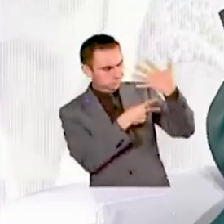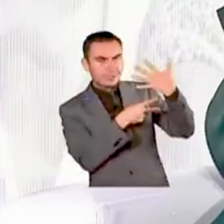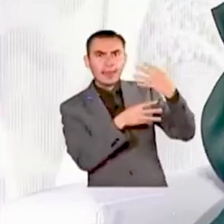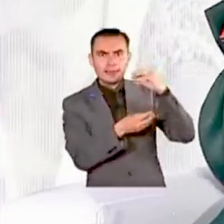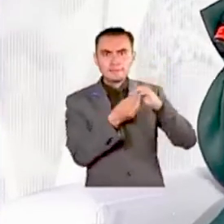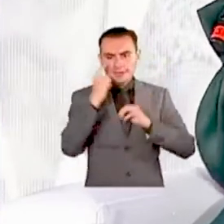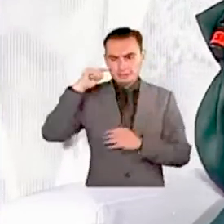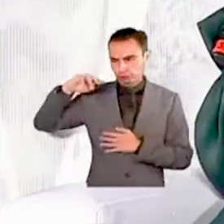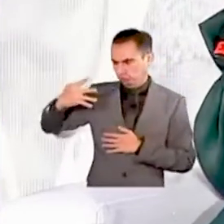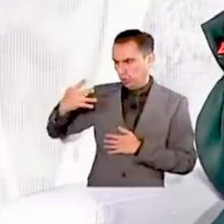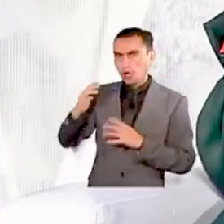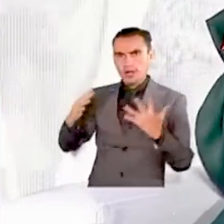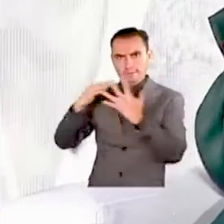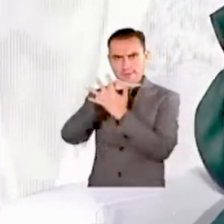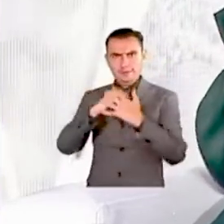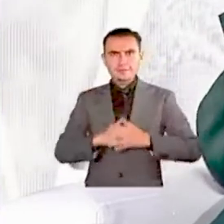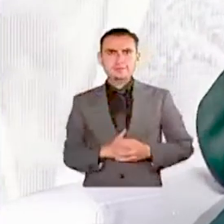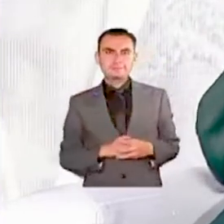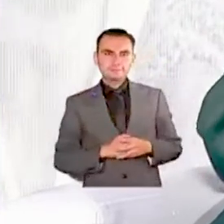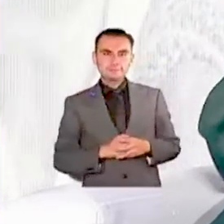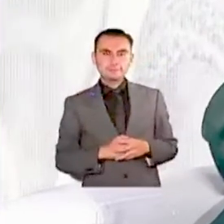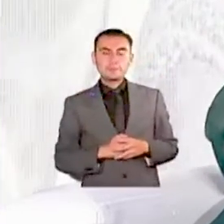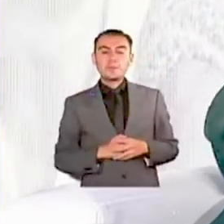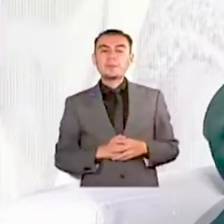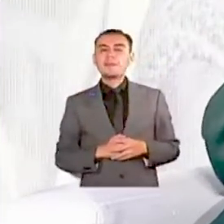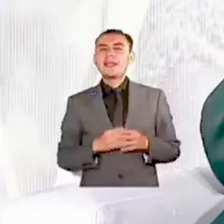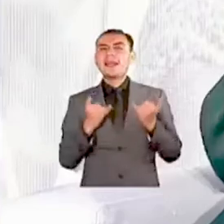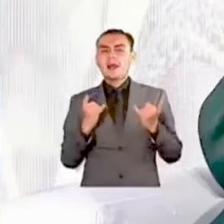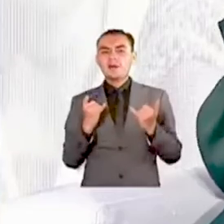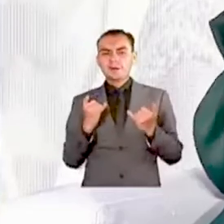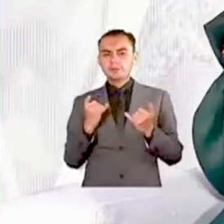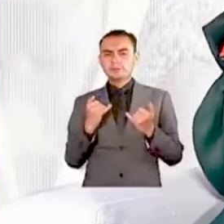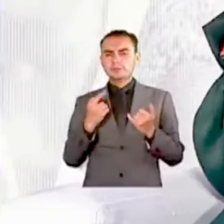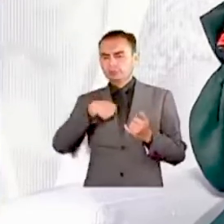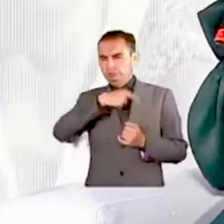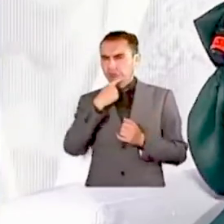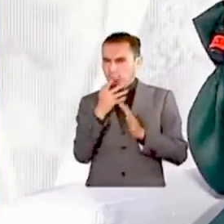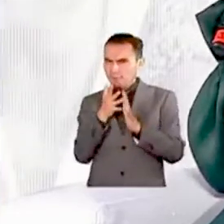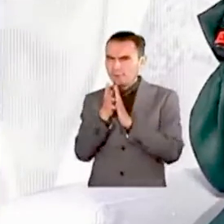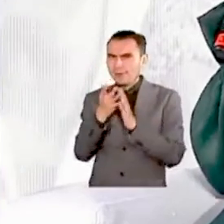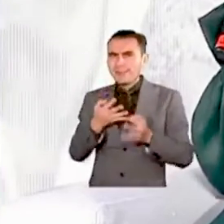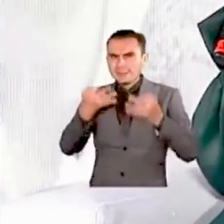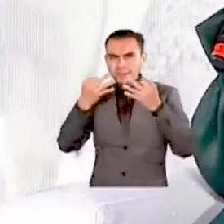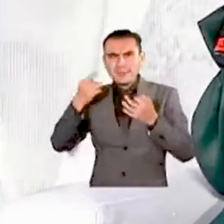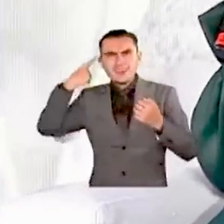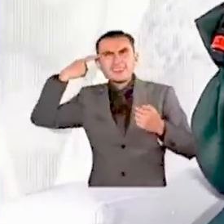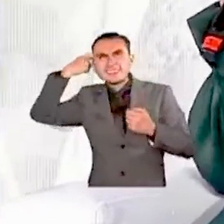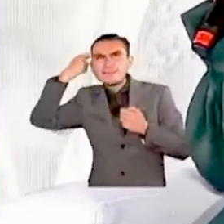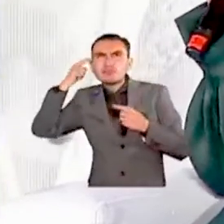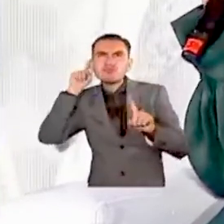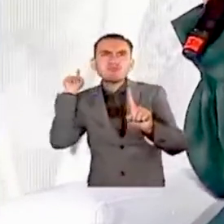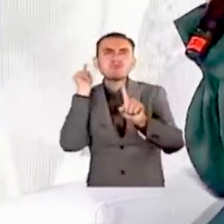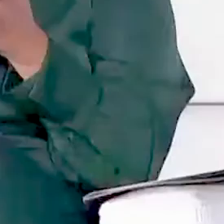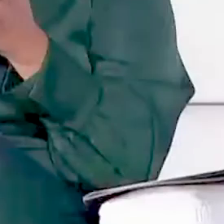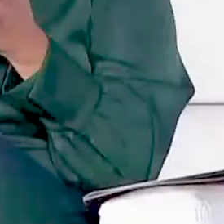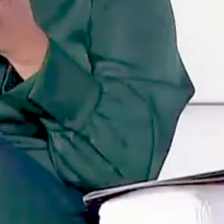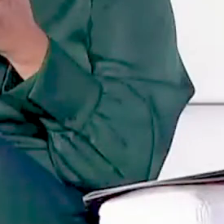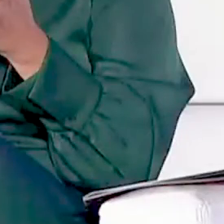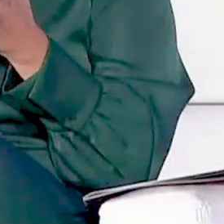sus 4 ejes transversales. Ahora, siendo pragmáticos, ¿cuáles son los verdaderos desafíos de un modelo de